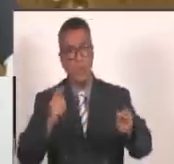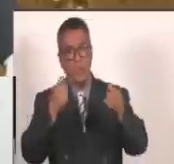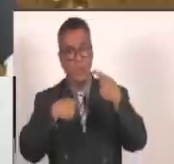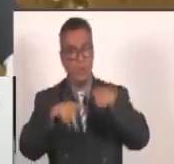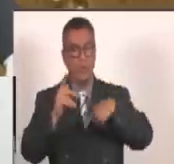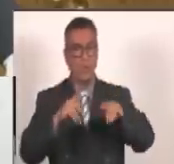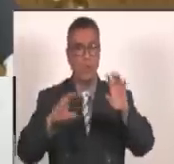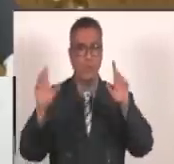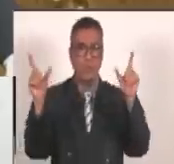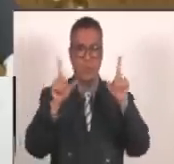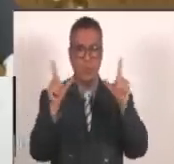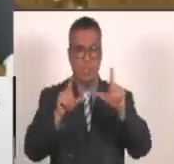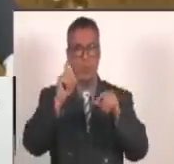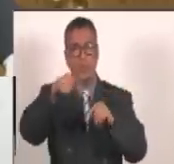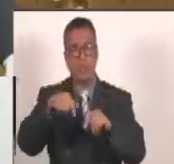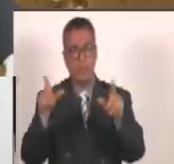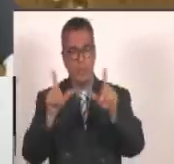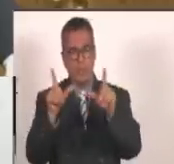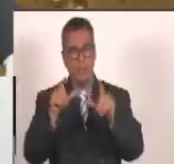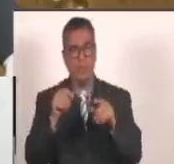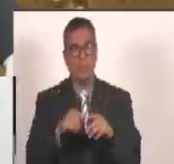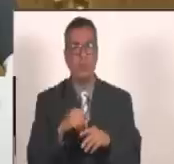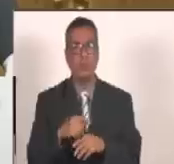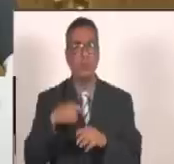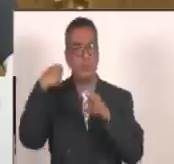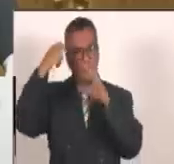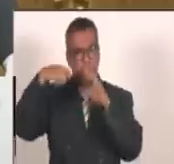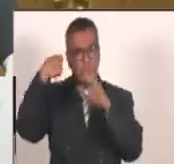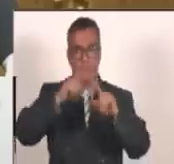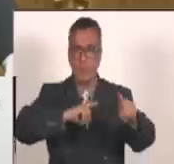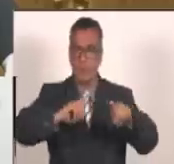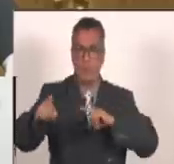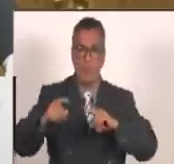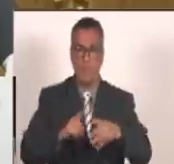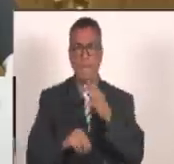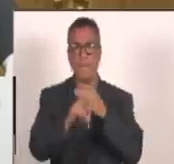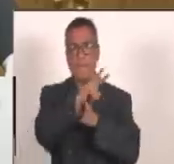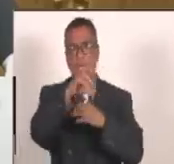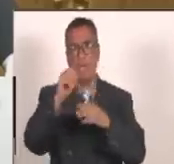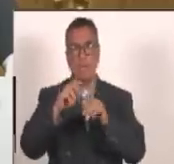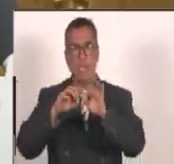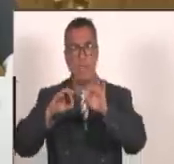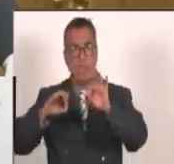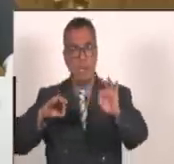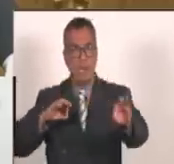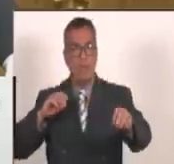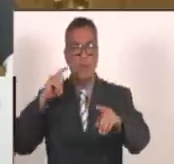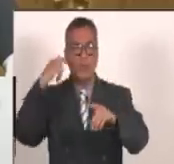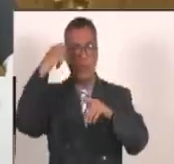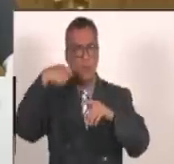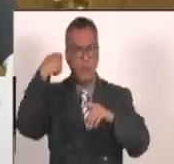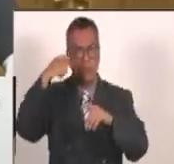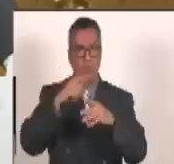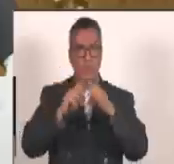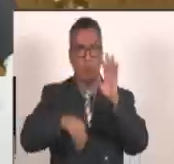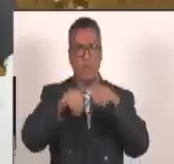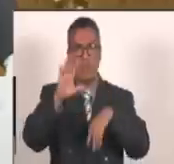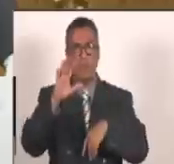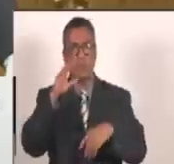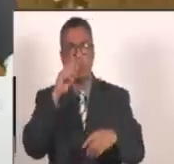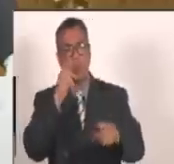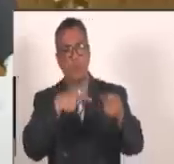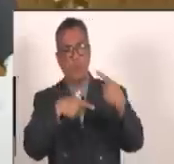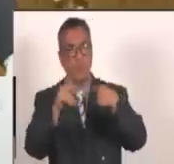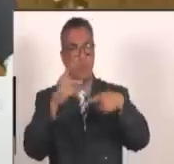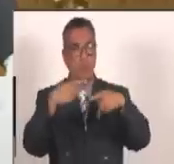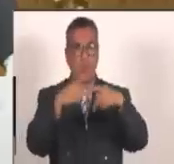teatro, cine y televisión. Dirigió más de 20 largometrajes y más de 15 obras